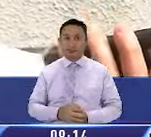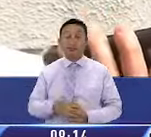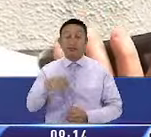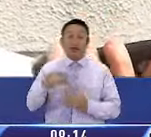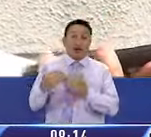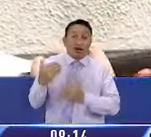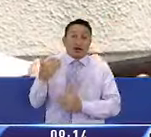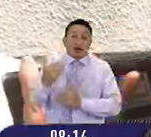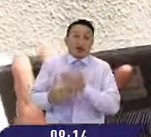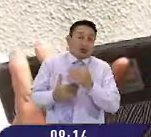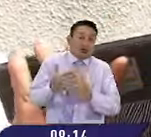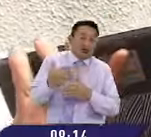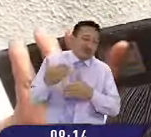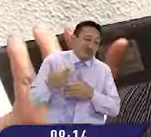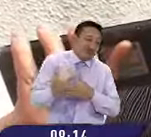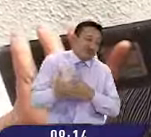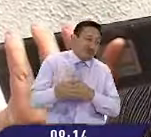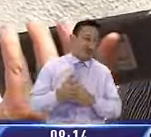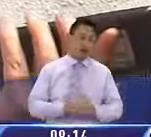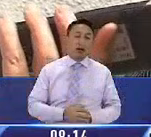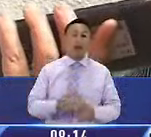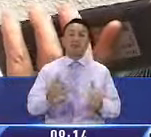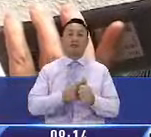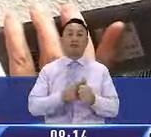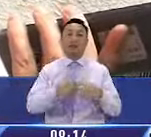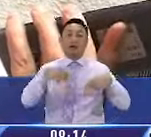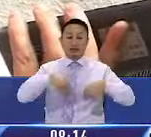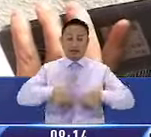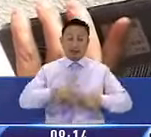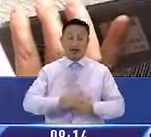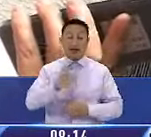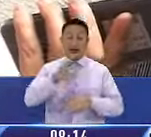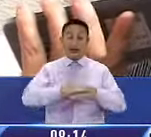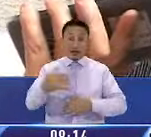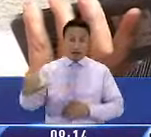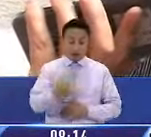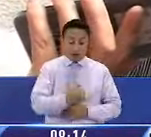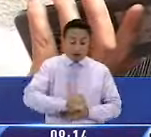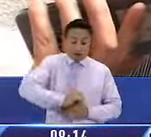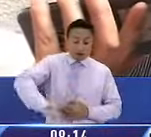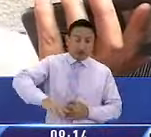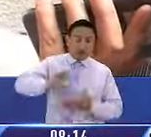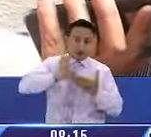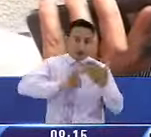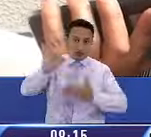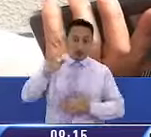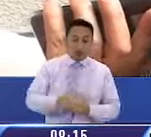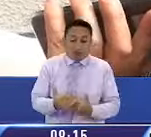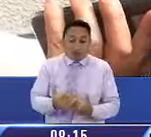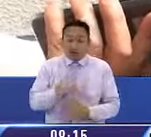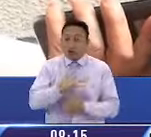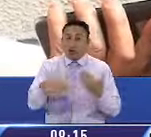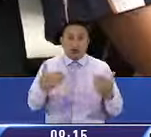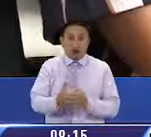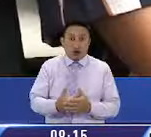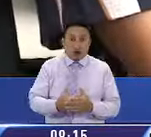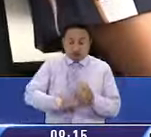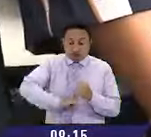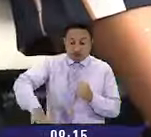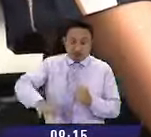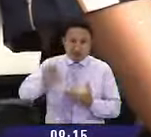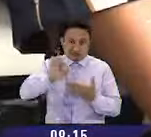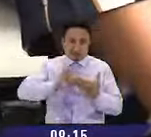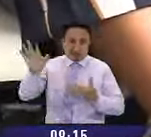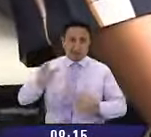Primero estuvimos trabajando sobre el tema de despenalización del aborto por violación y ahora lo que queremos es una despenalización total del aborto.